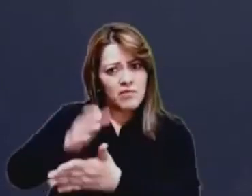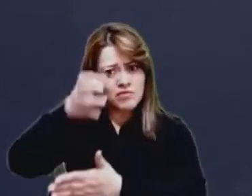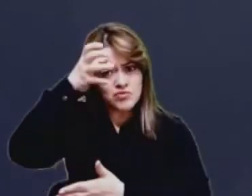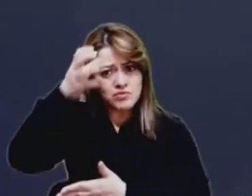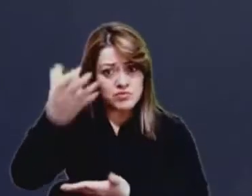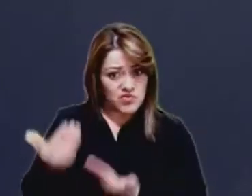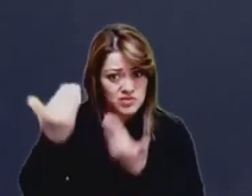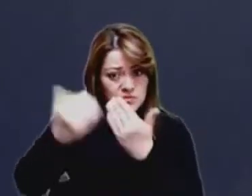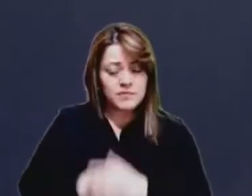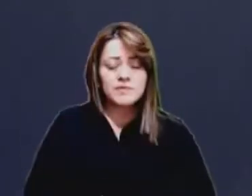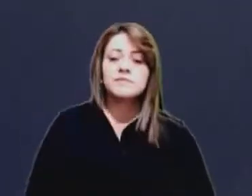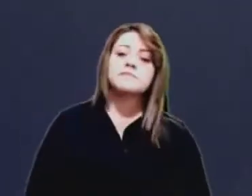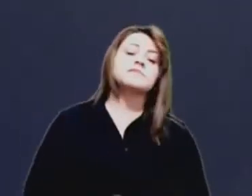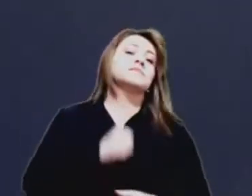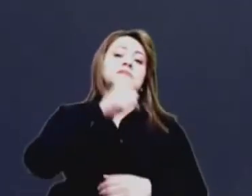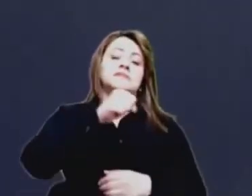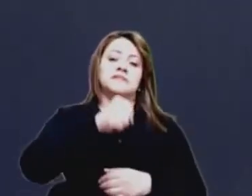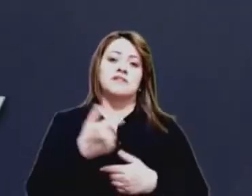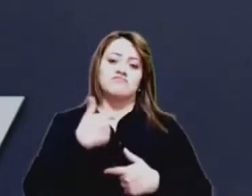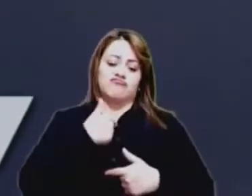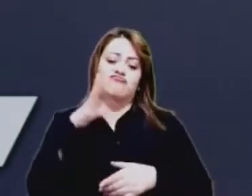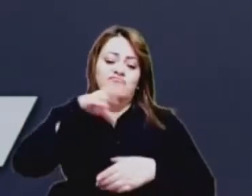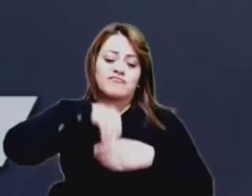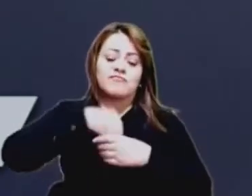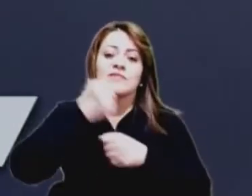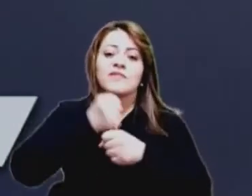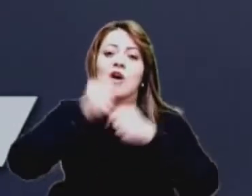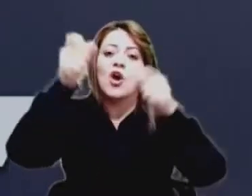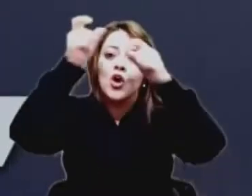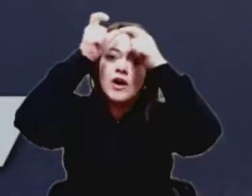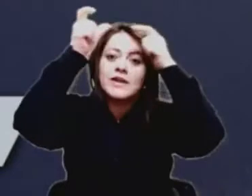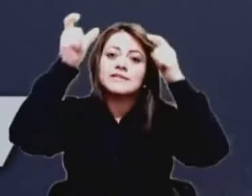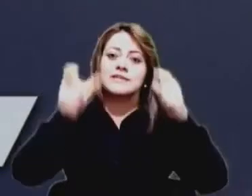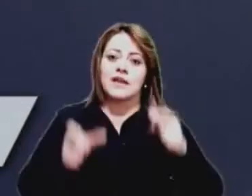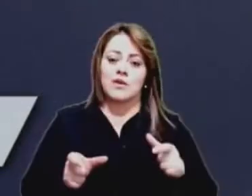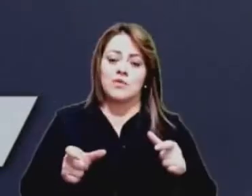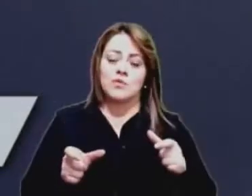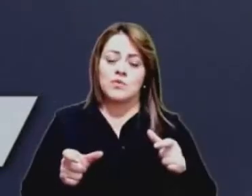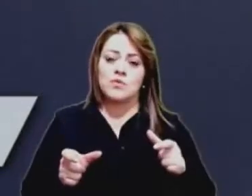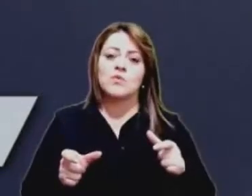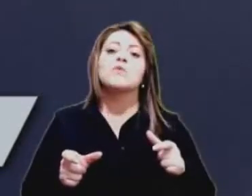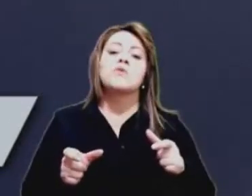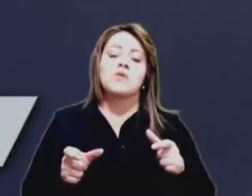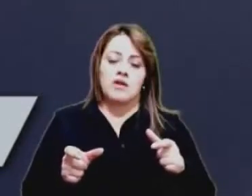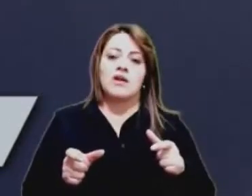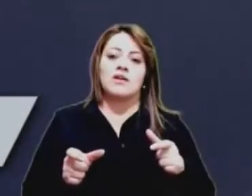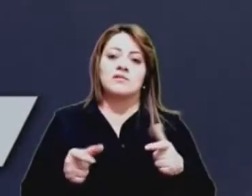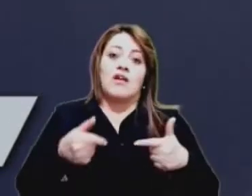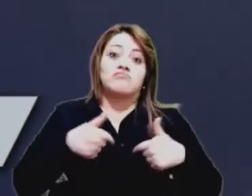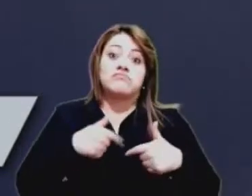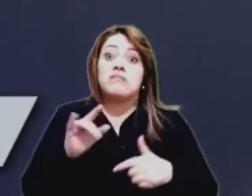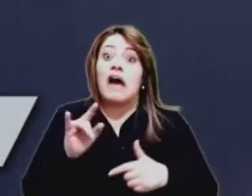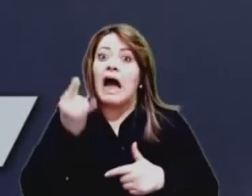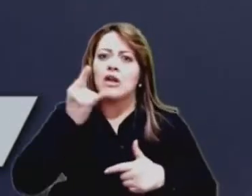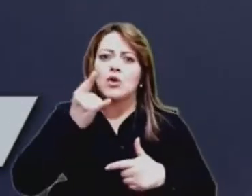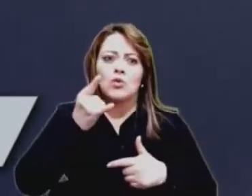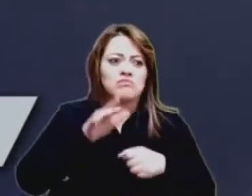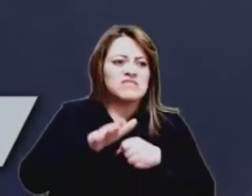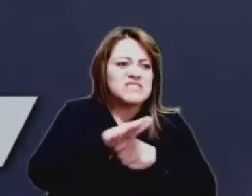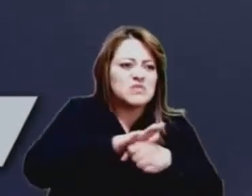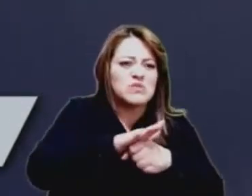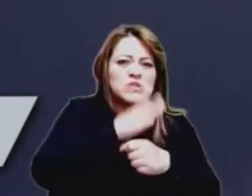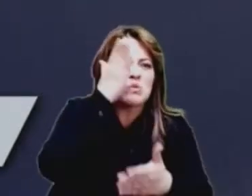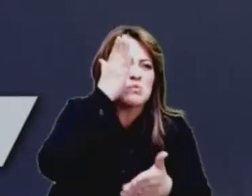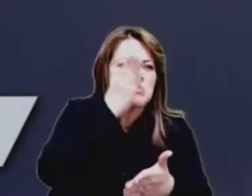es funcionario público y está enfrentando un conflicto es el responsable de